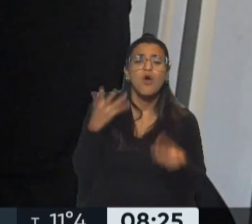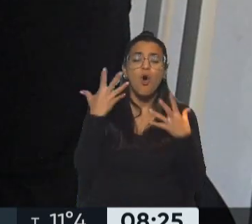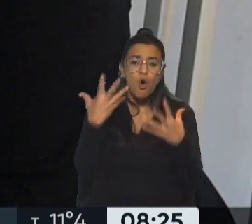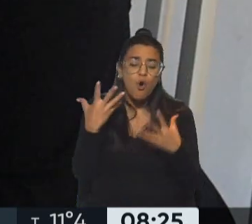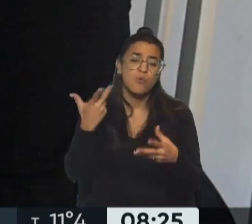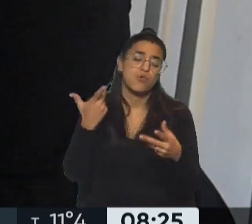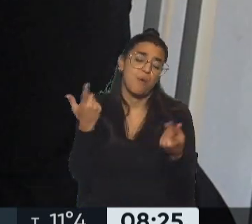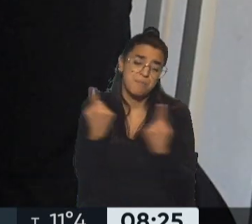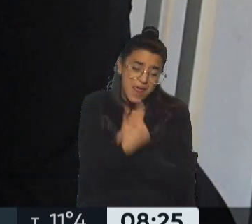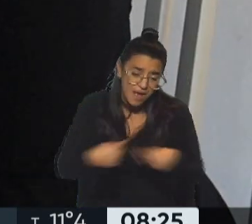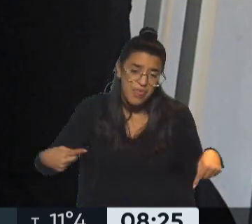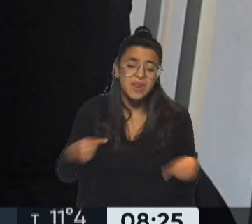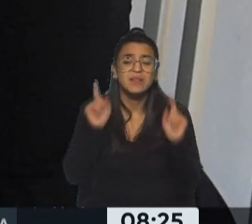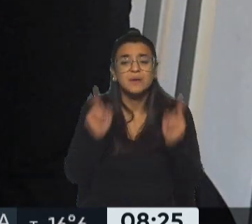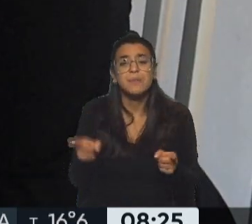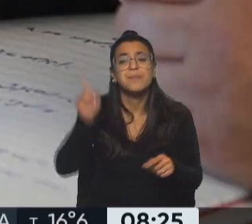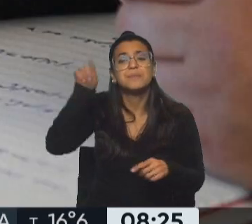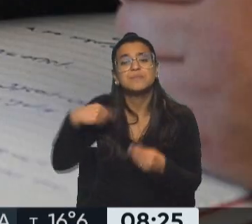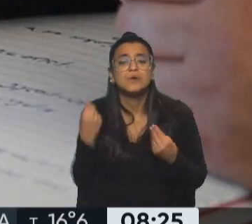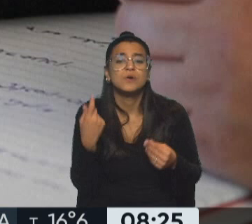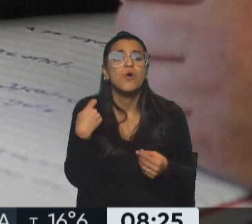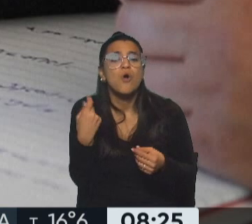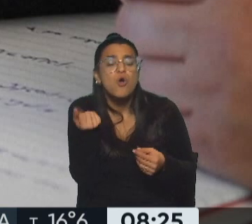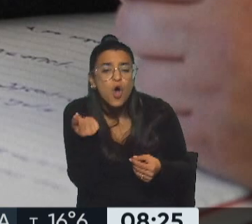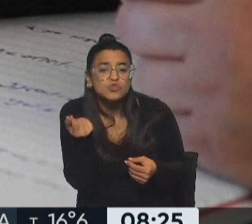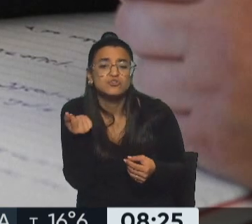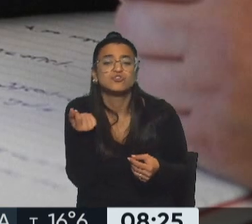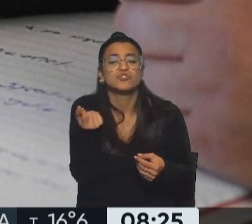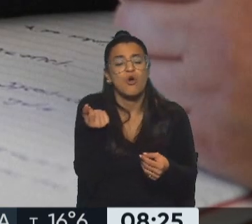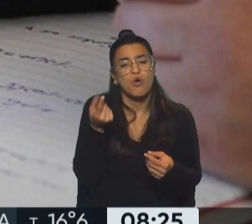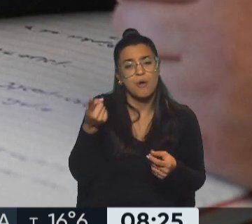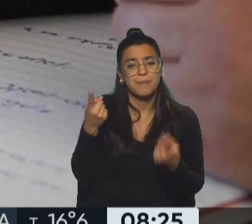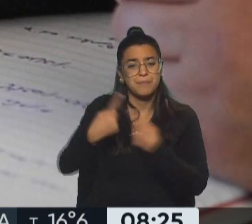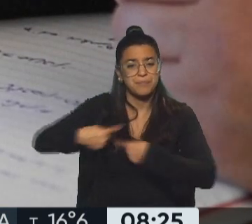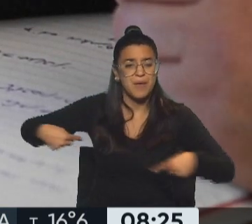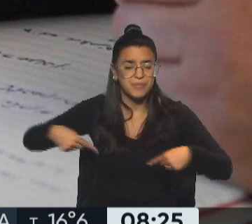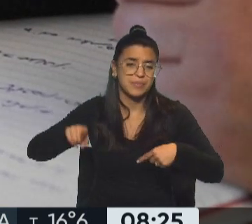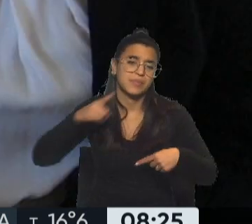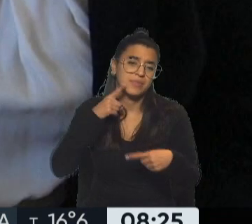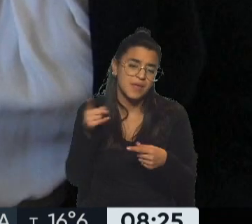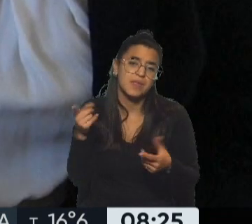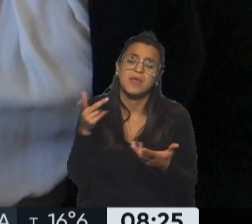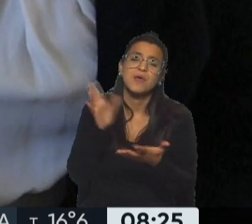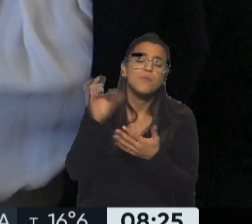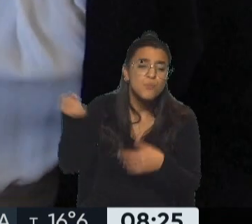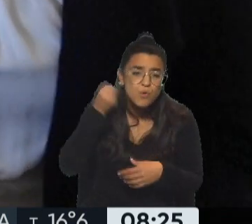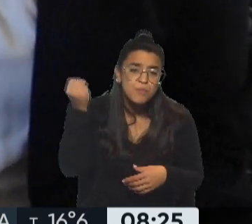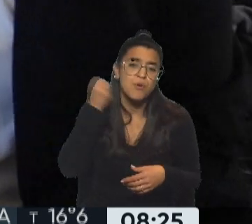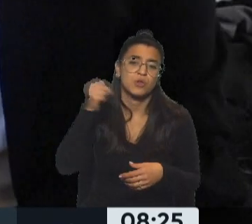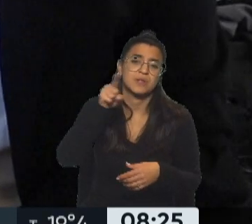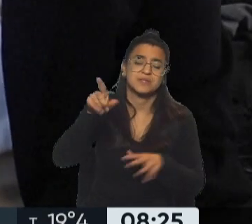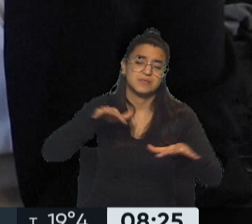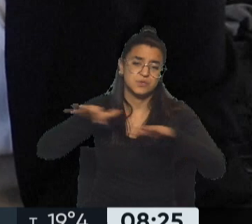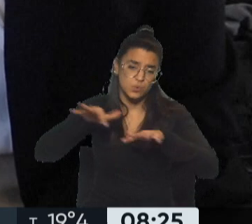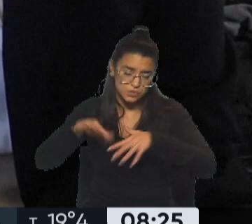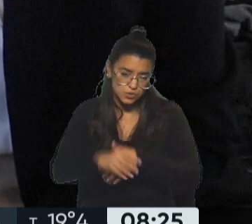obviamente, mercadería y que viene a través de los costos que tienen las materias primas, ¿no? Las materias primas son claves en esta